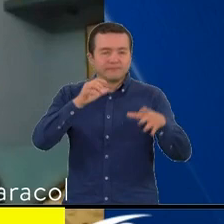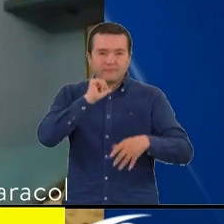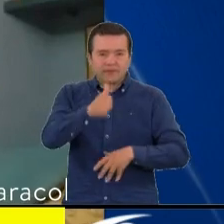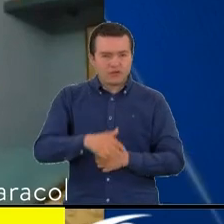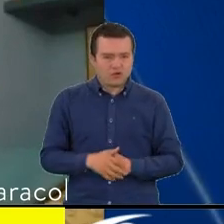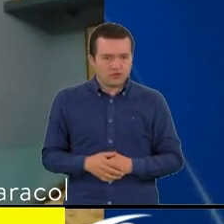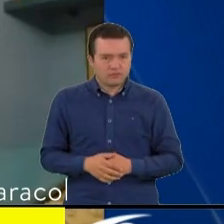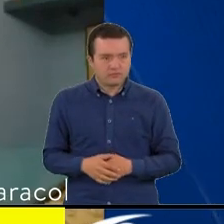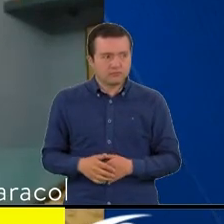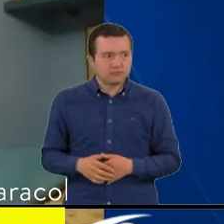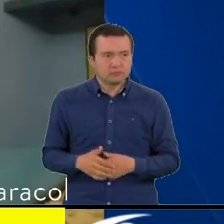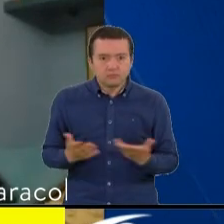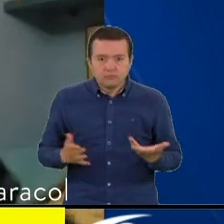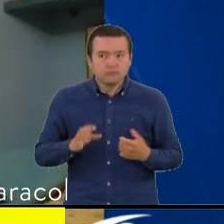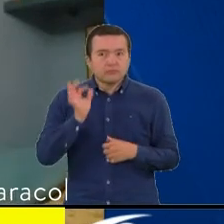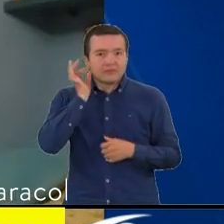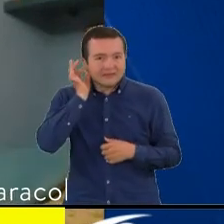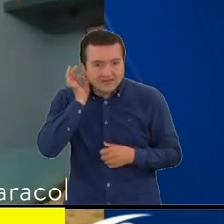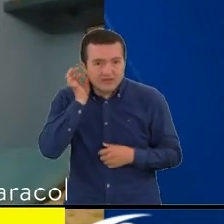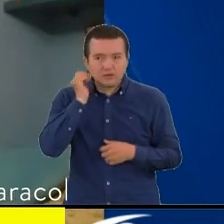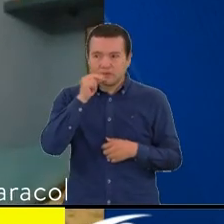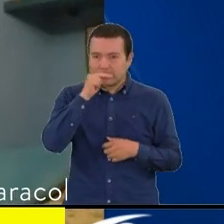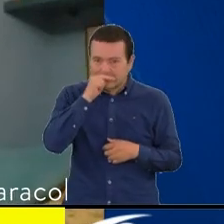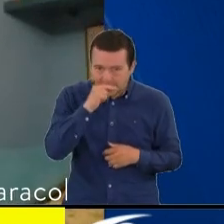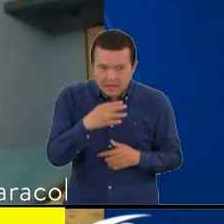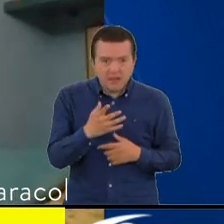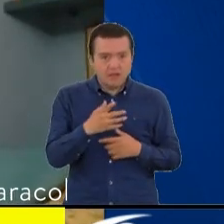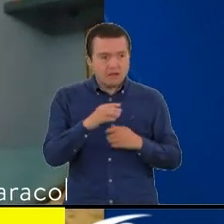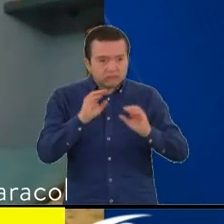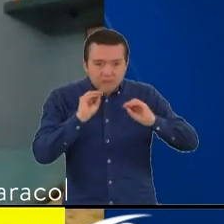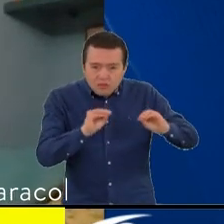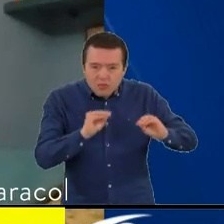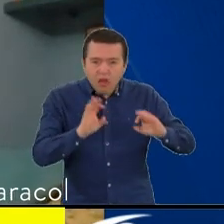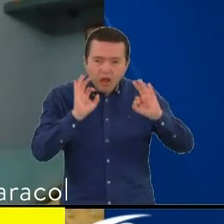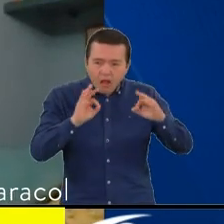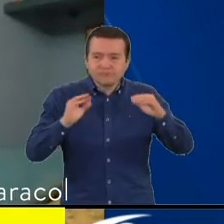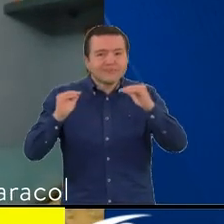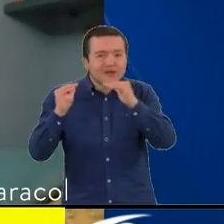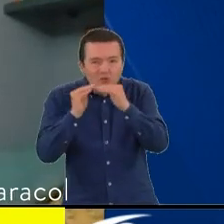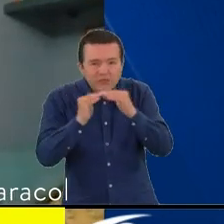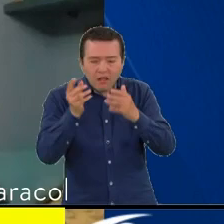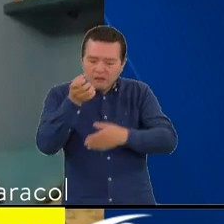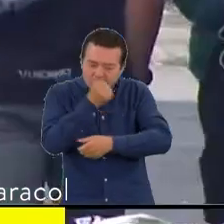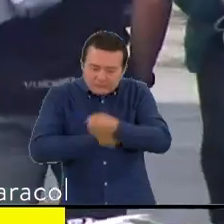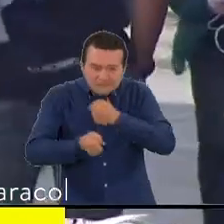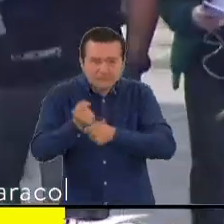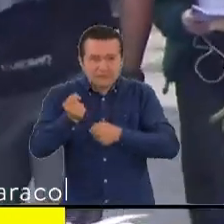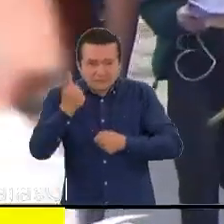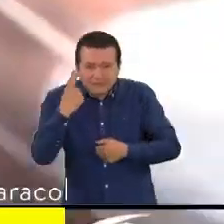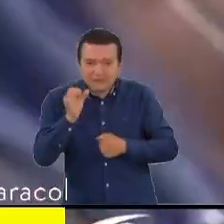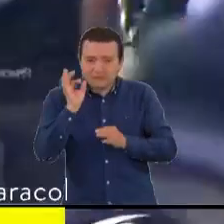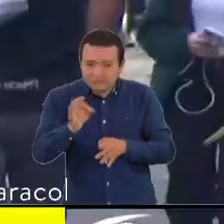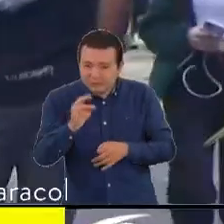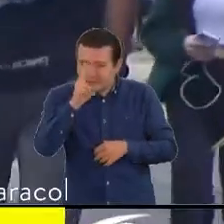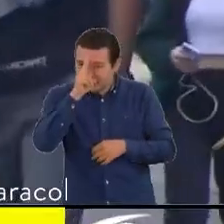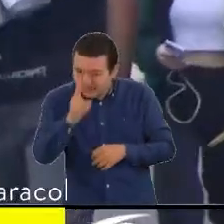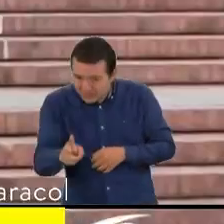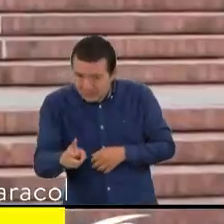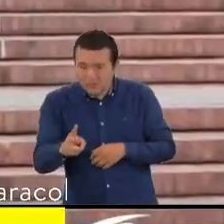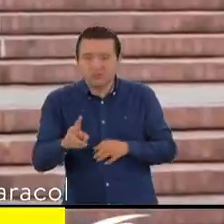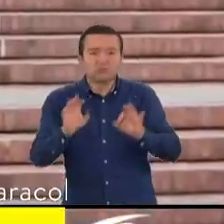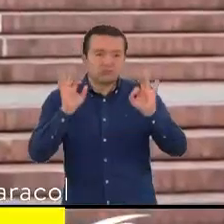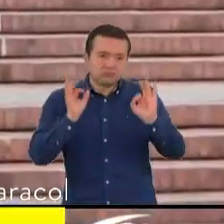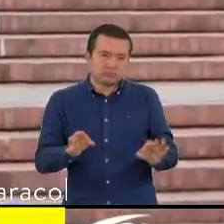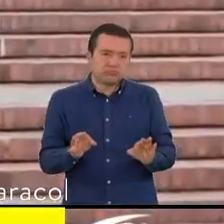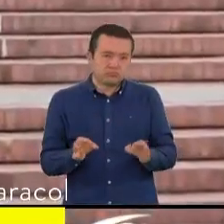niñas educados en un entorno de igualdad, de empatía, de respeto, contribuiría